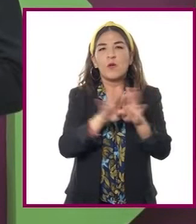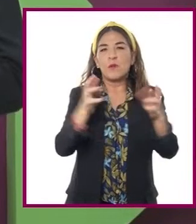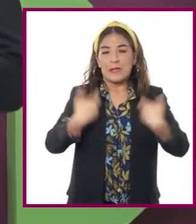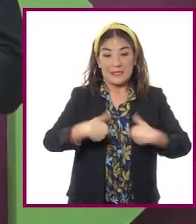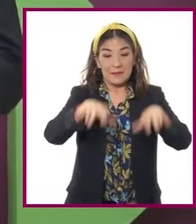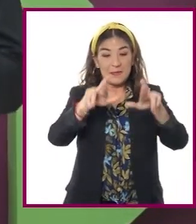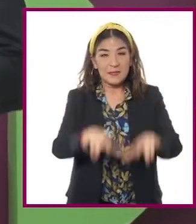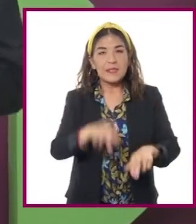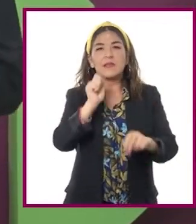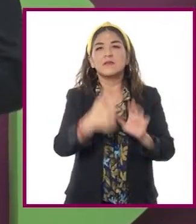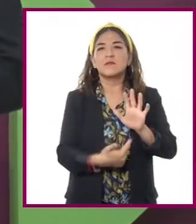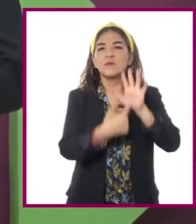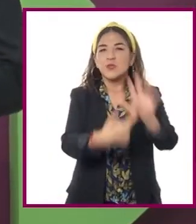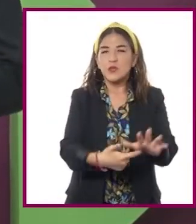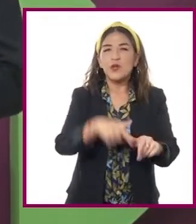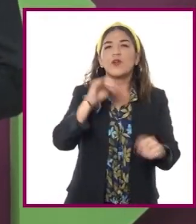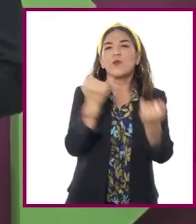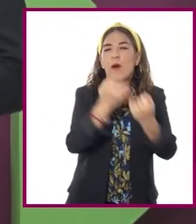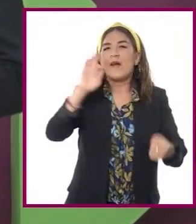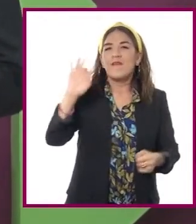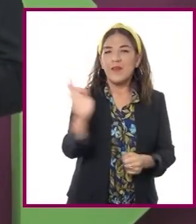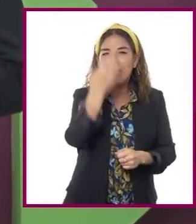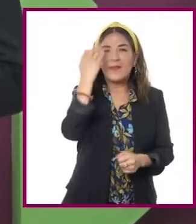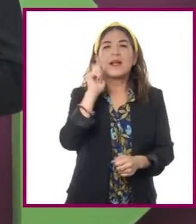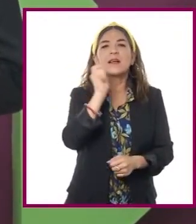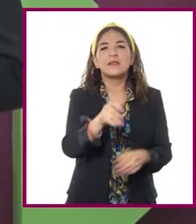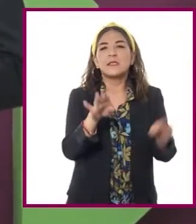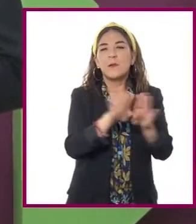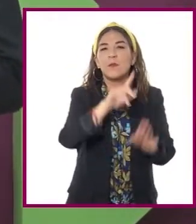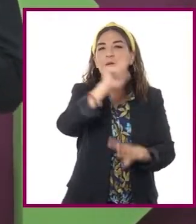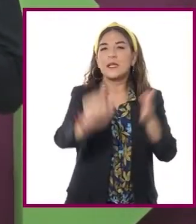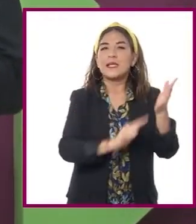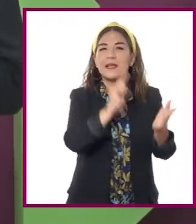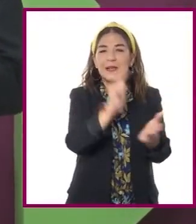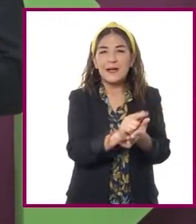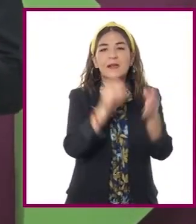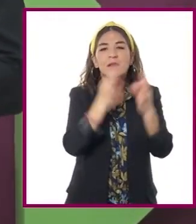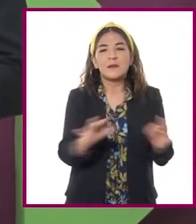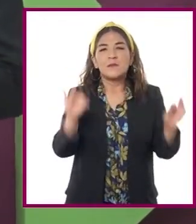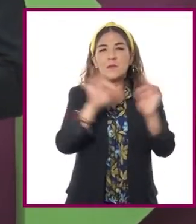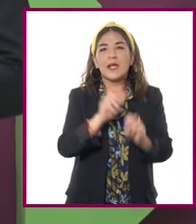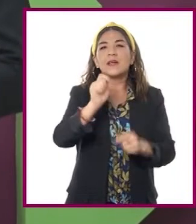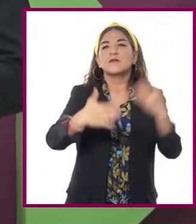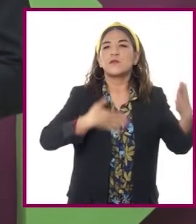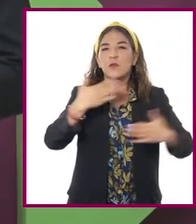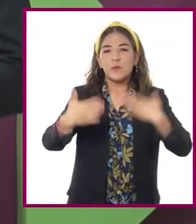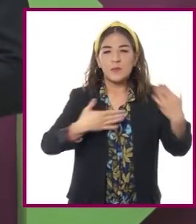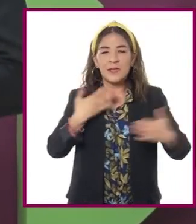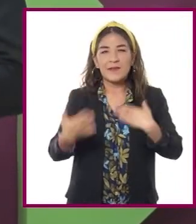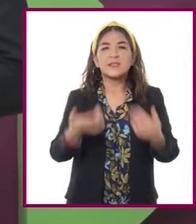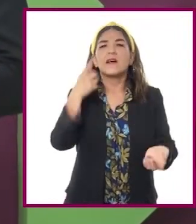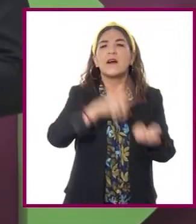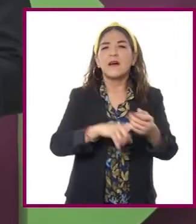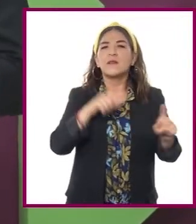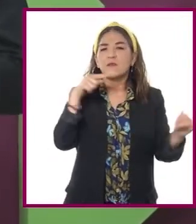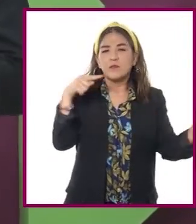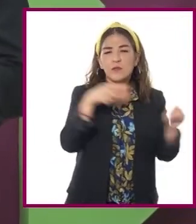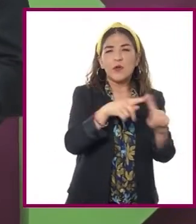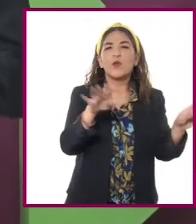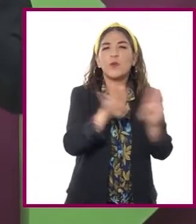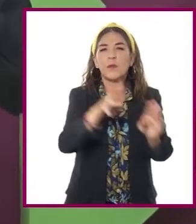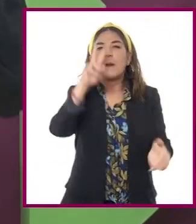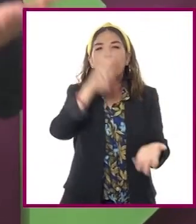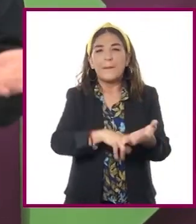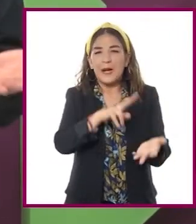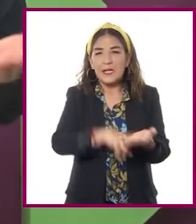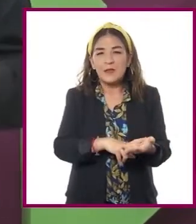federal, sin dejar de lado la importancia de la legalidad en un marco de convivencia basado en el fomento de